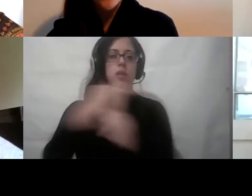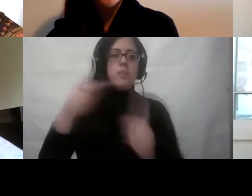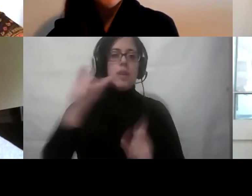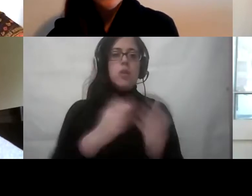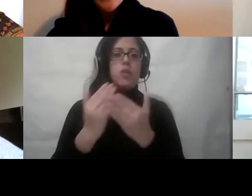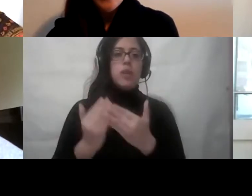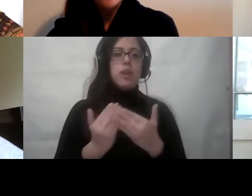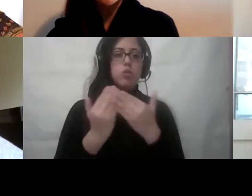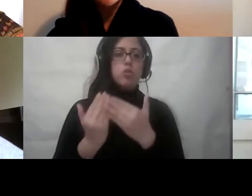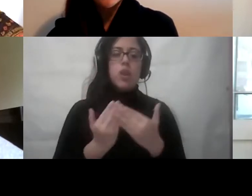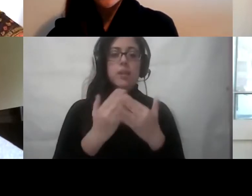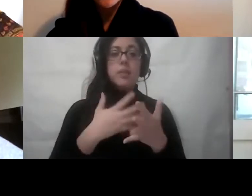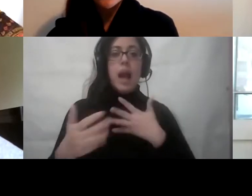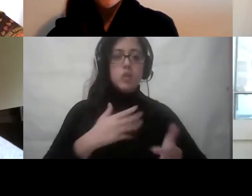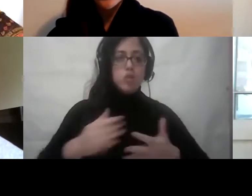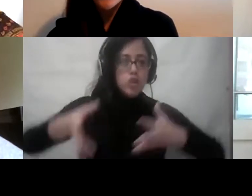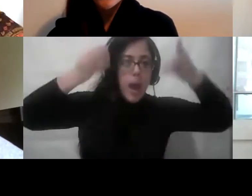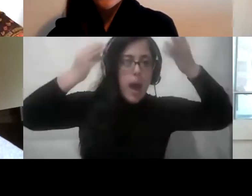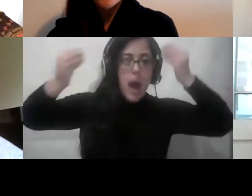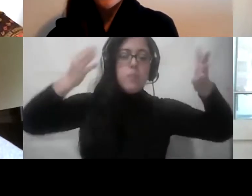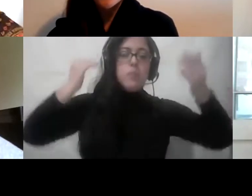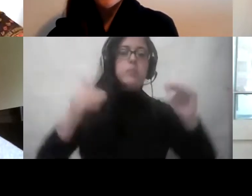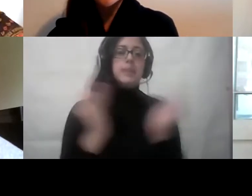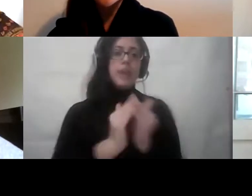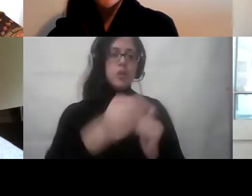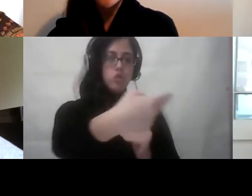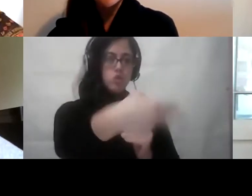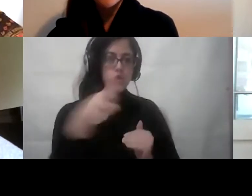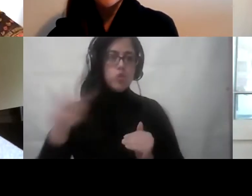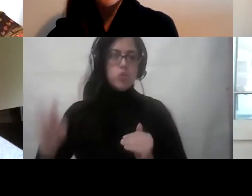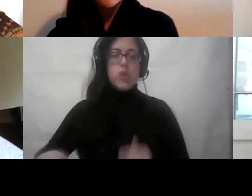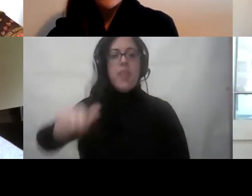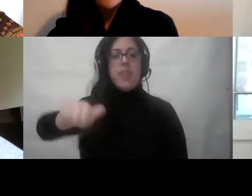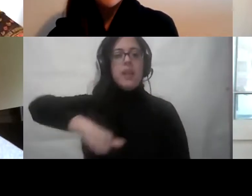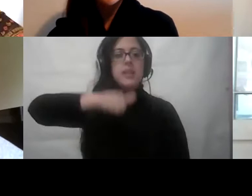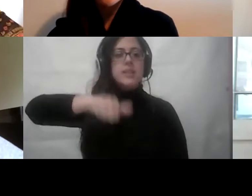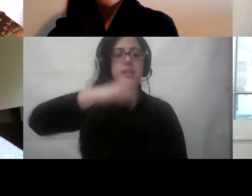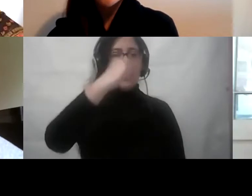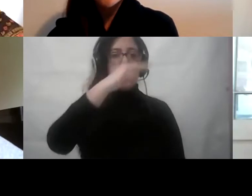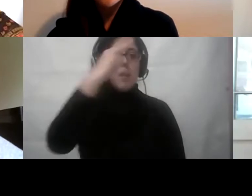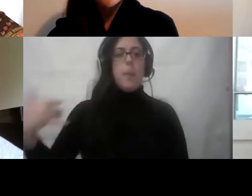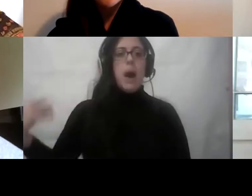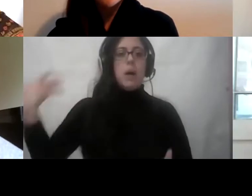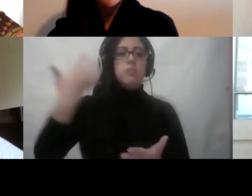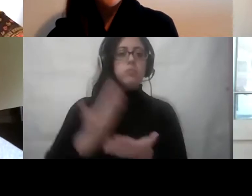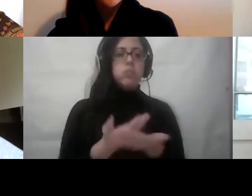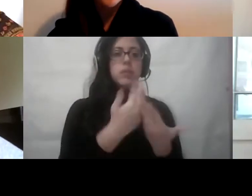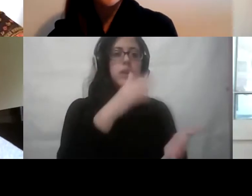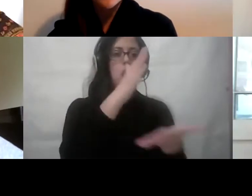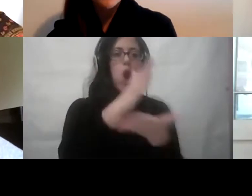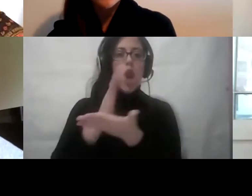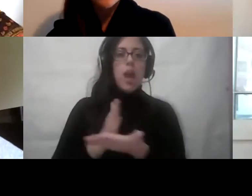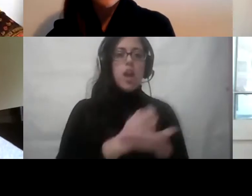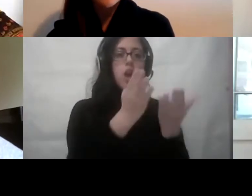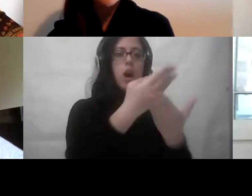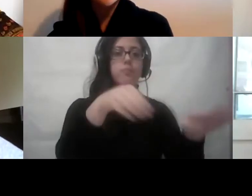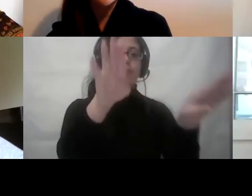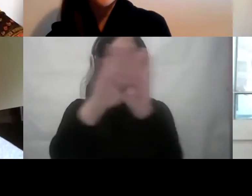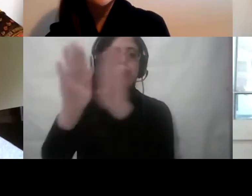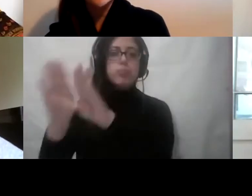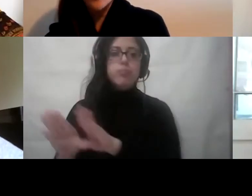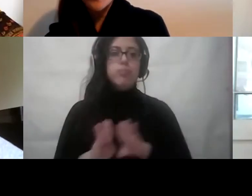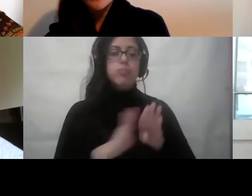se encuentran aprendiendo desde sus casas desde el 16 de marzo a causa del cierre de establecimientos producto de la pandemia